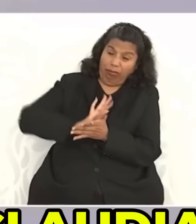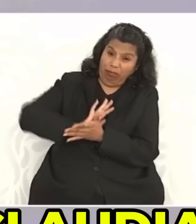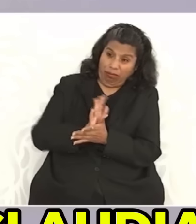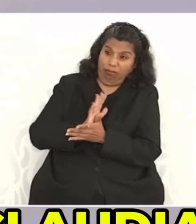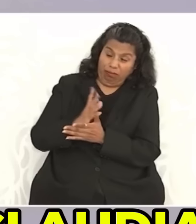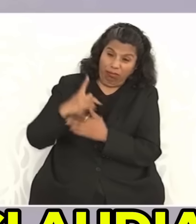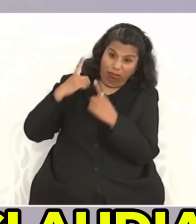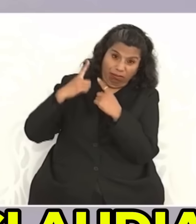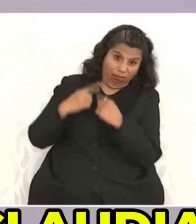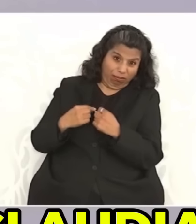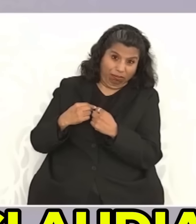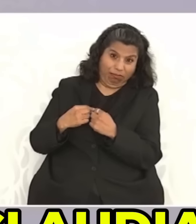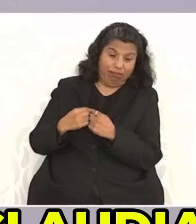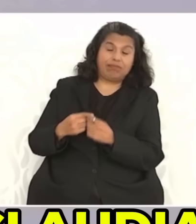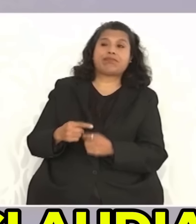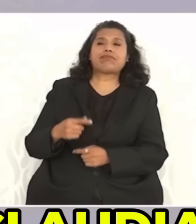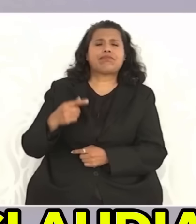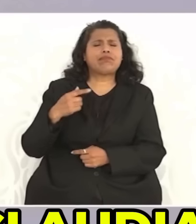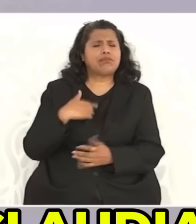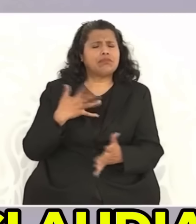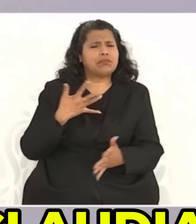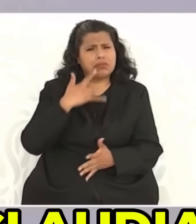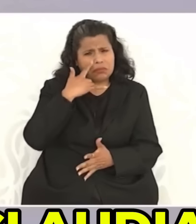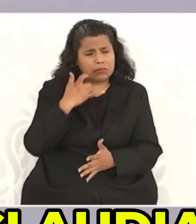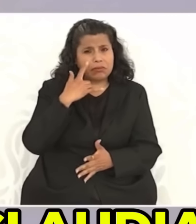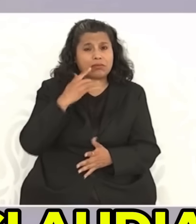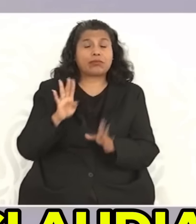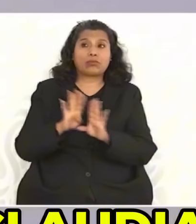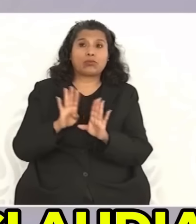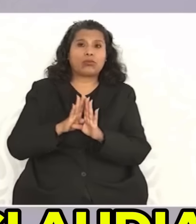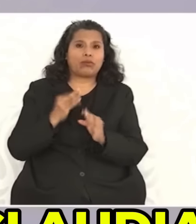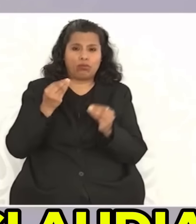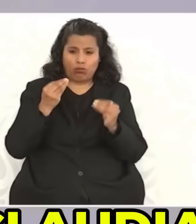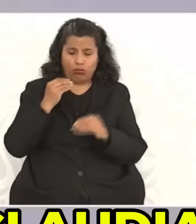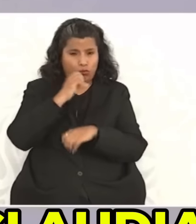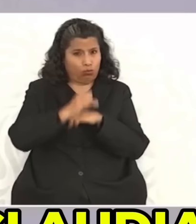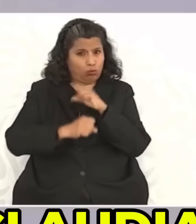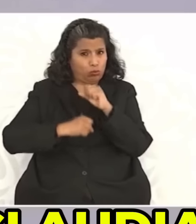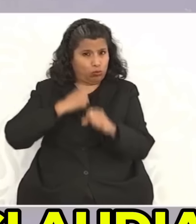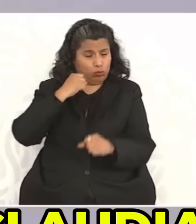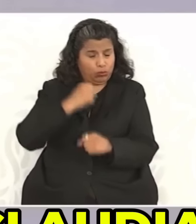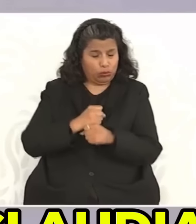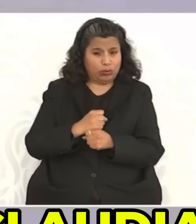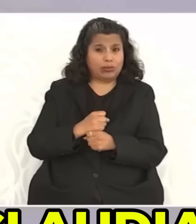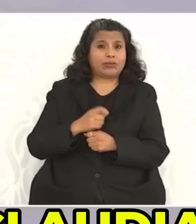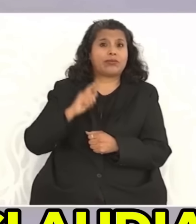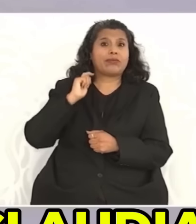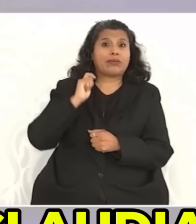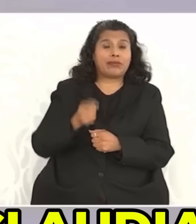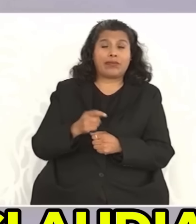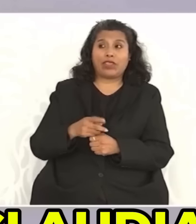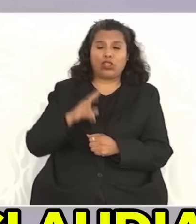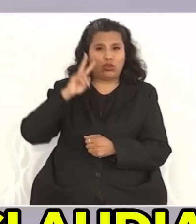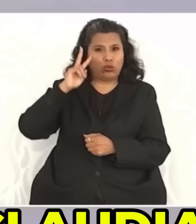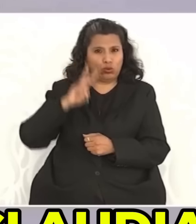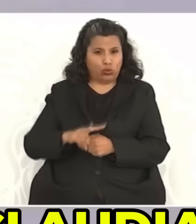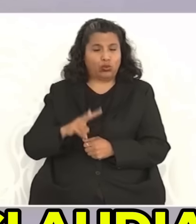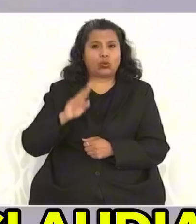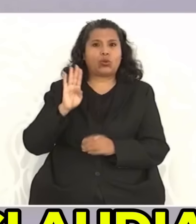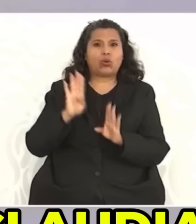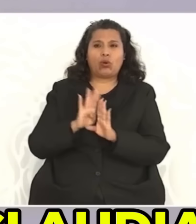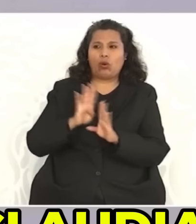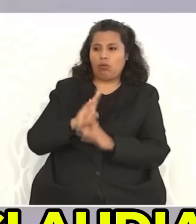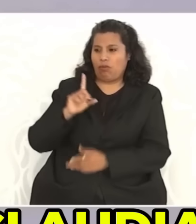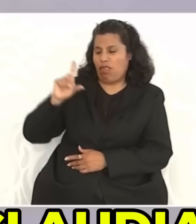Durante años se quiso ver a quien venía de un pueblo originario como si